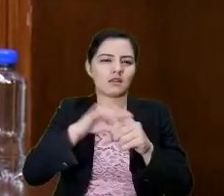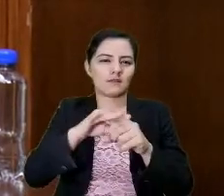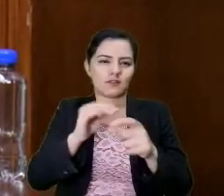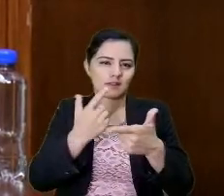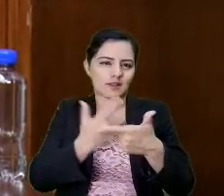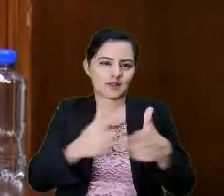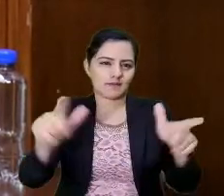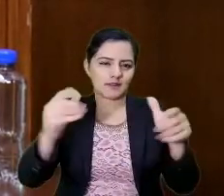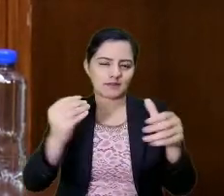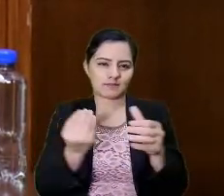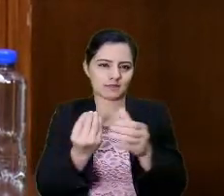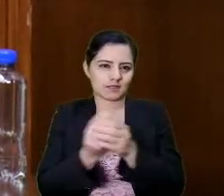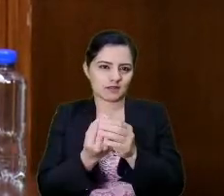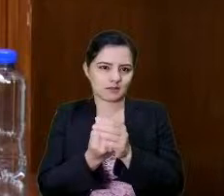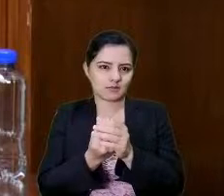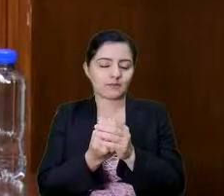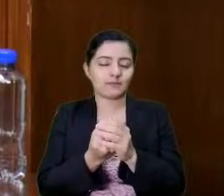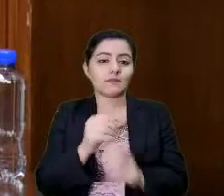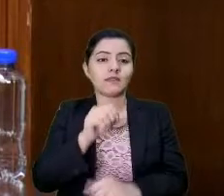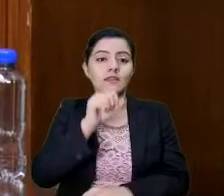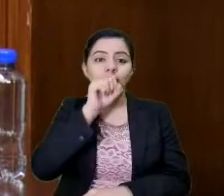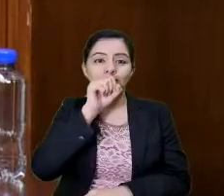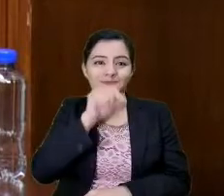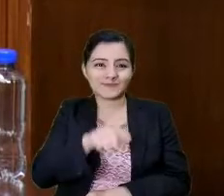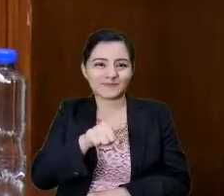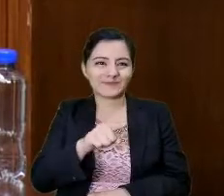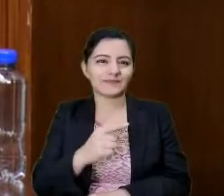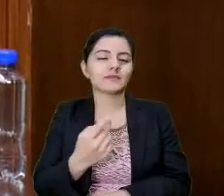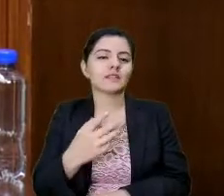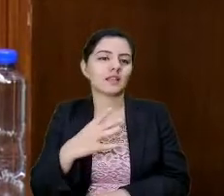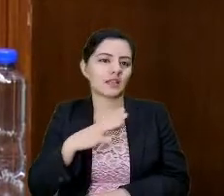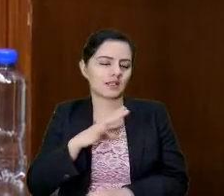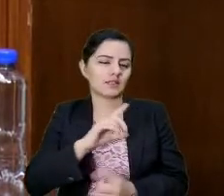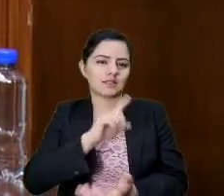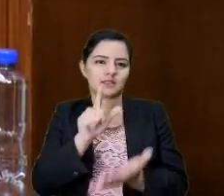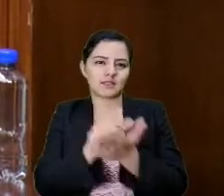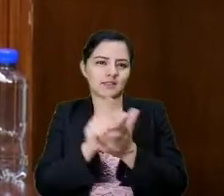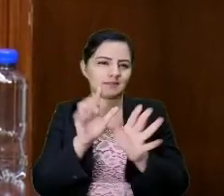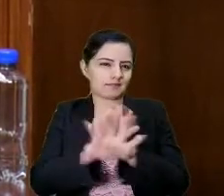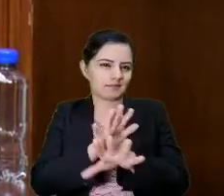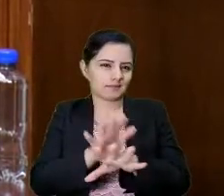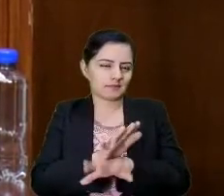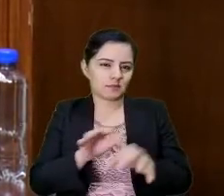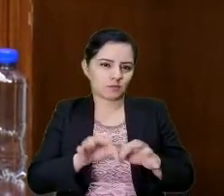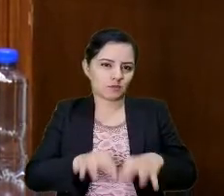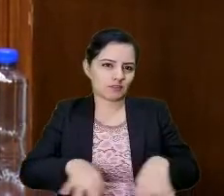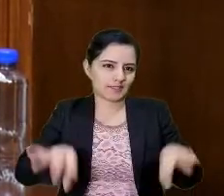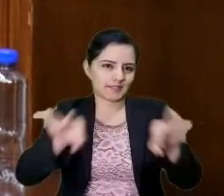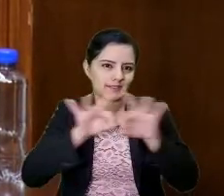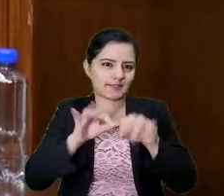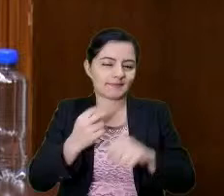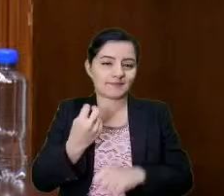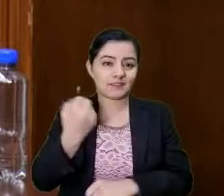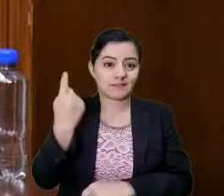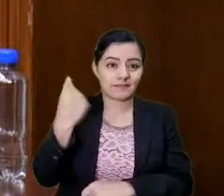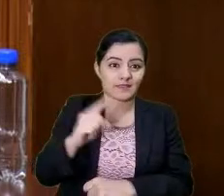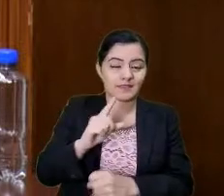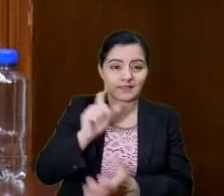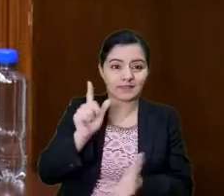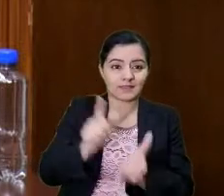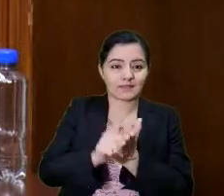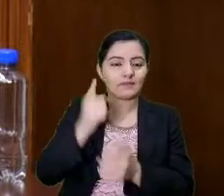secreto. De igual modo, habrá reformas importantes en este ordenamiento legal para tener